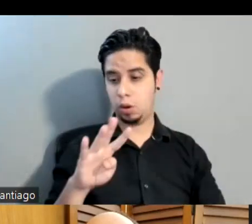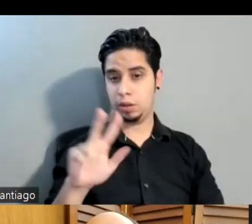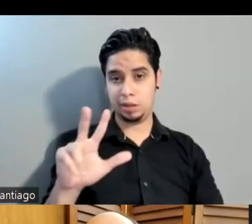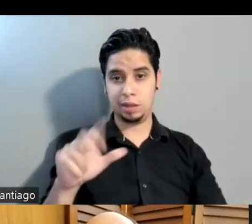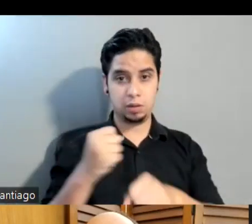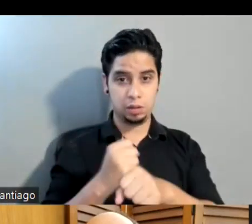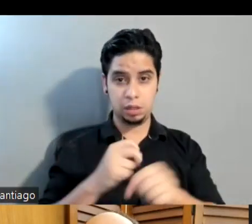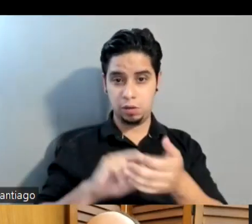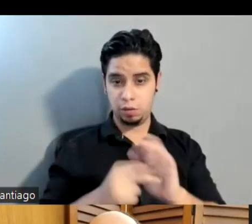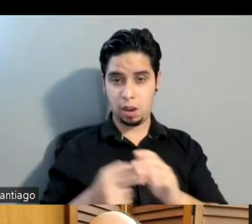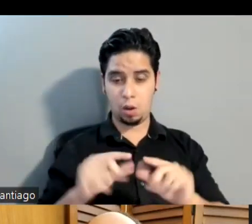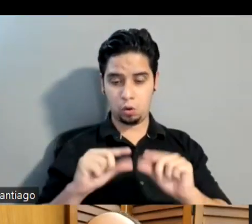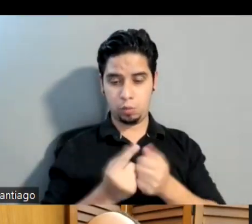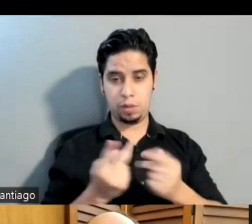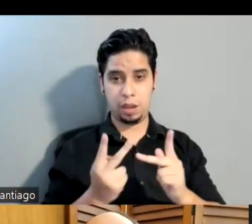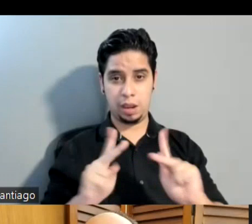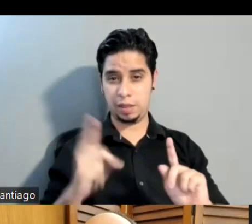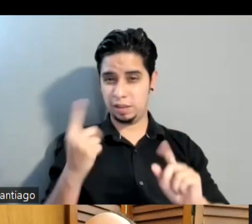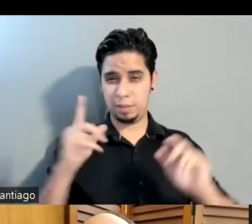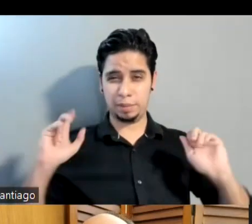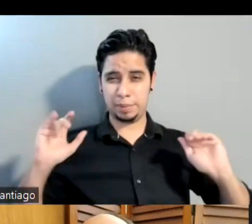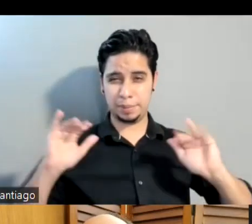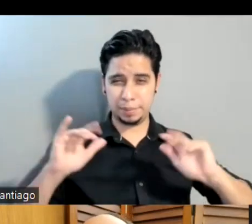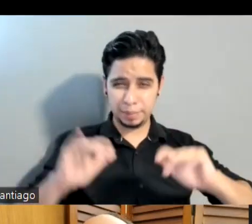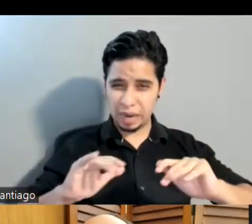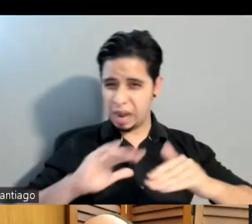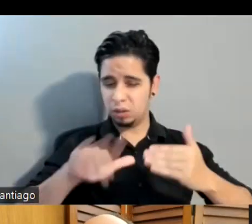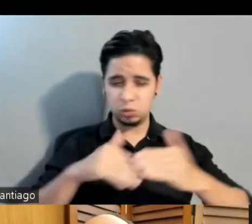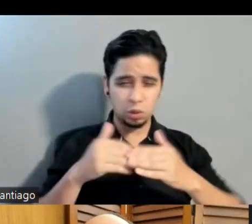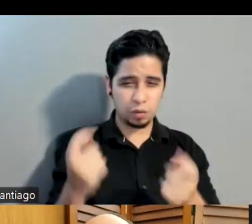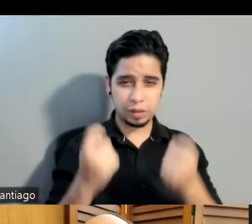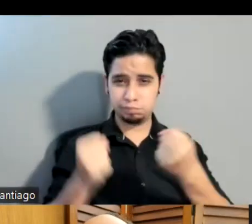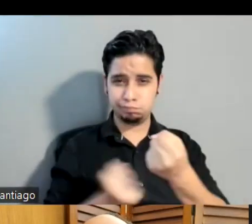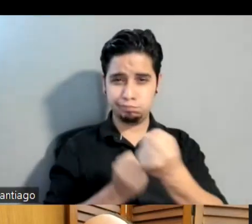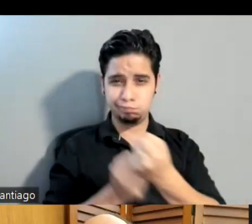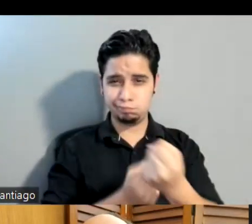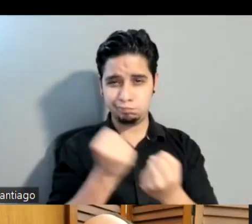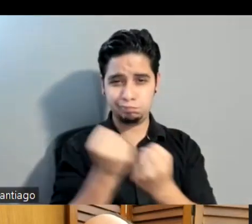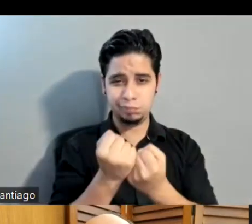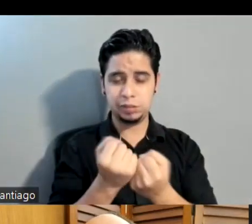asiduo ahí que siempre va a todos los festivales. Uh-huh.